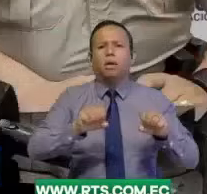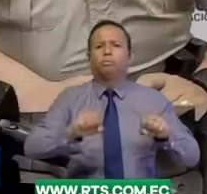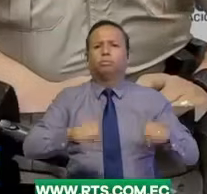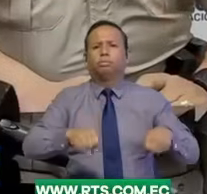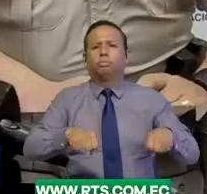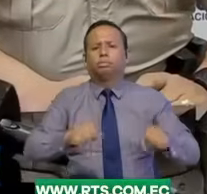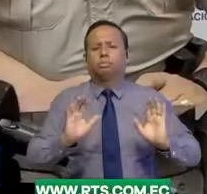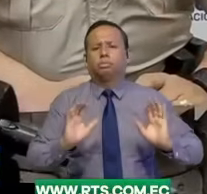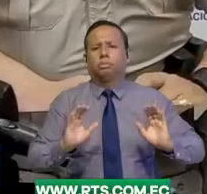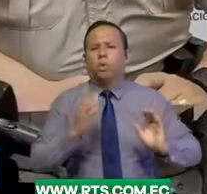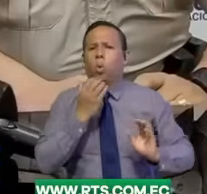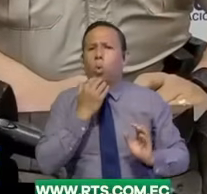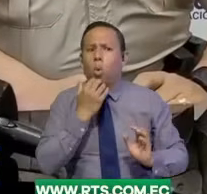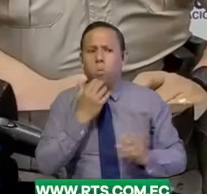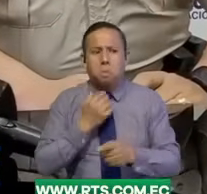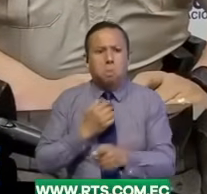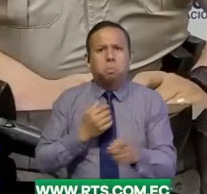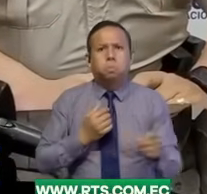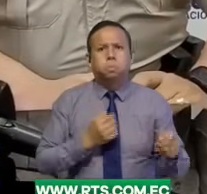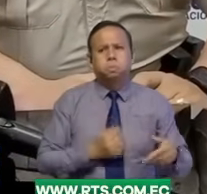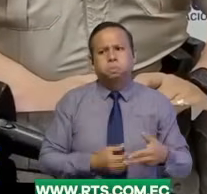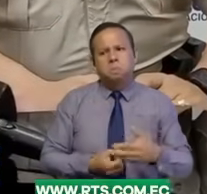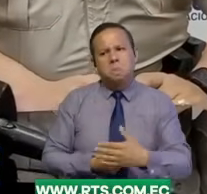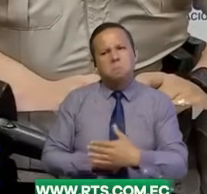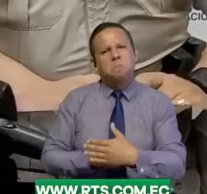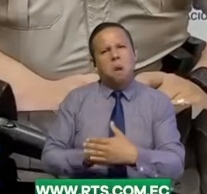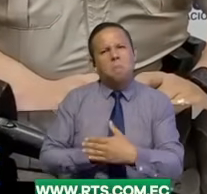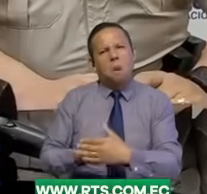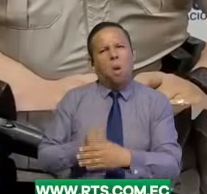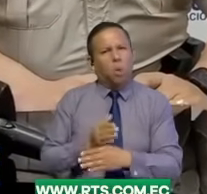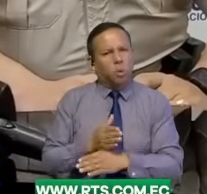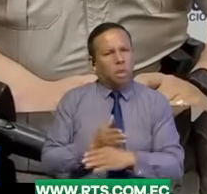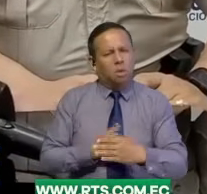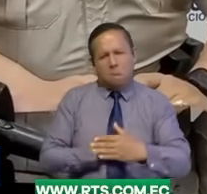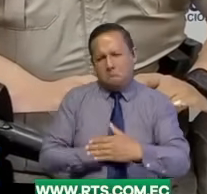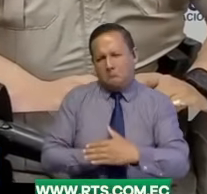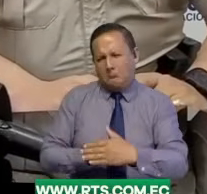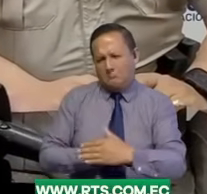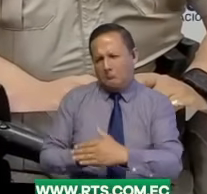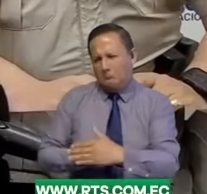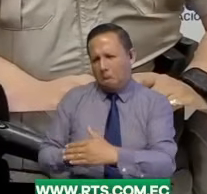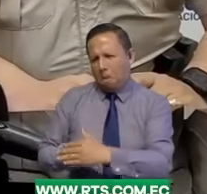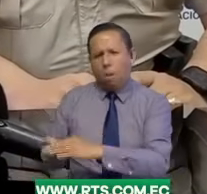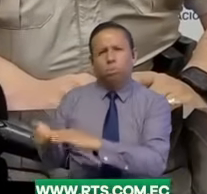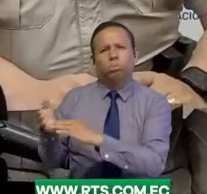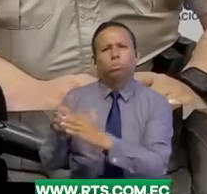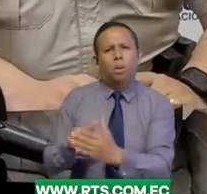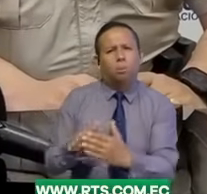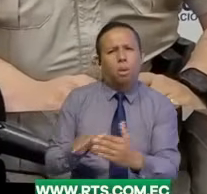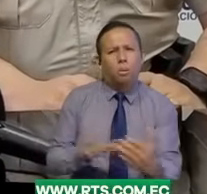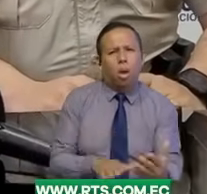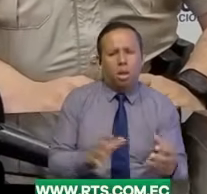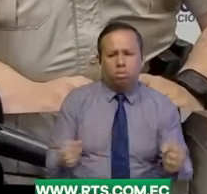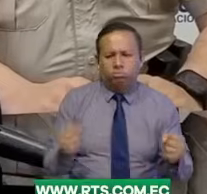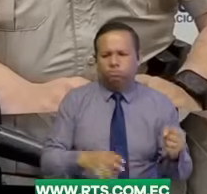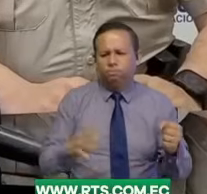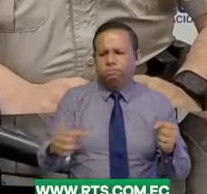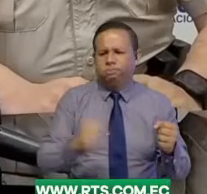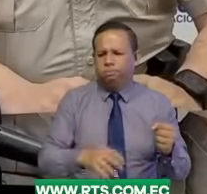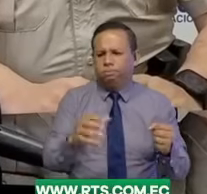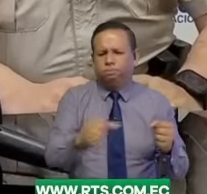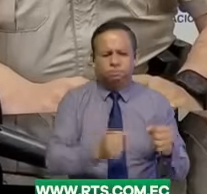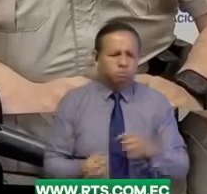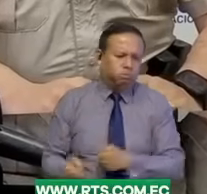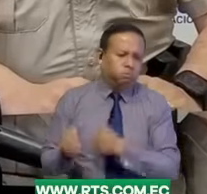sido victimadas con arma blanca. Al momento, las unidades investigativas se encuentran realizando las